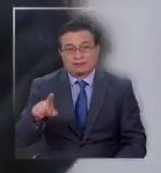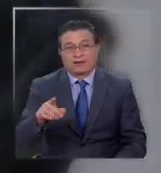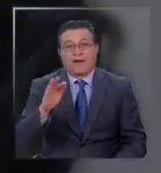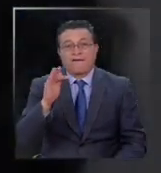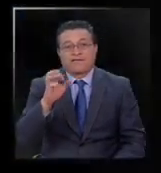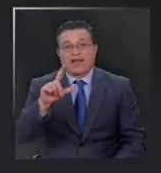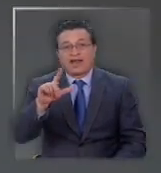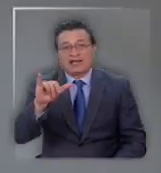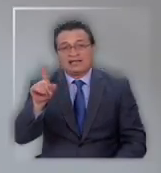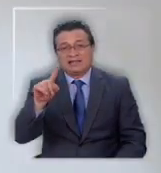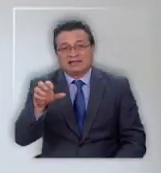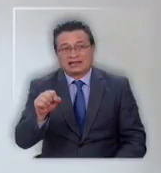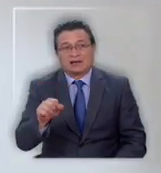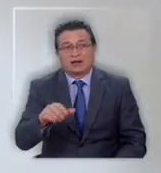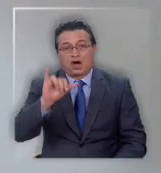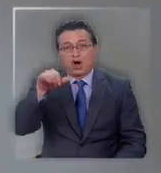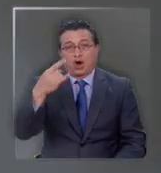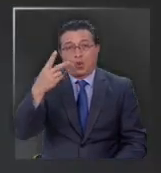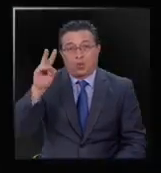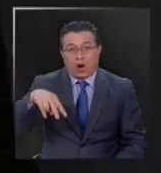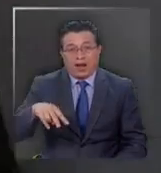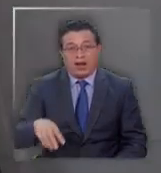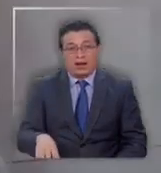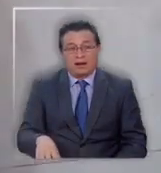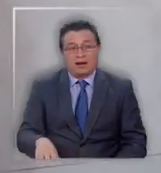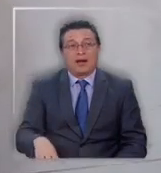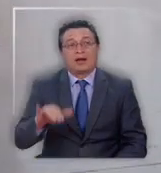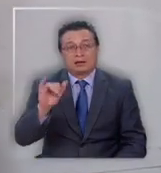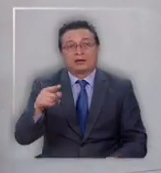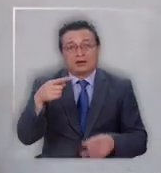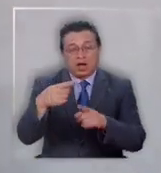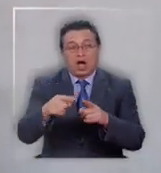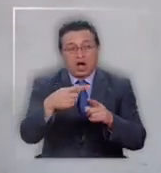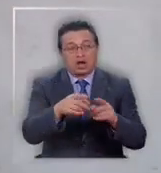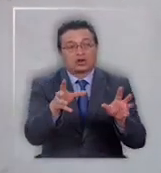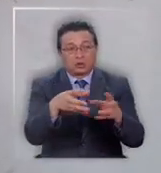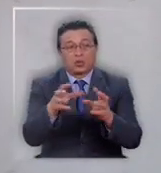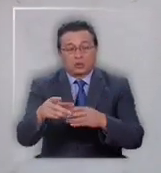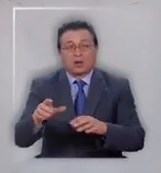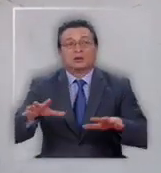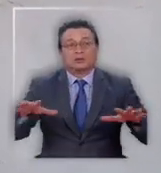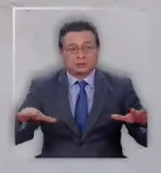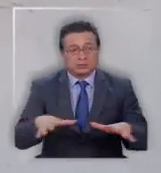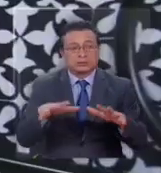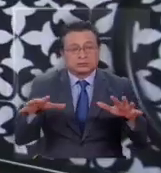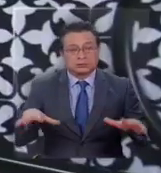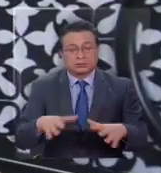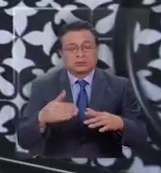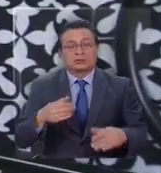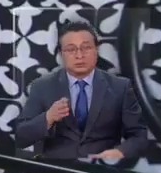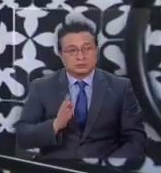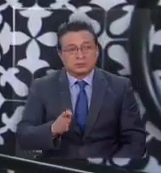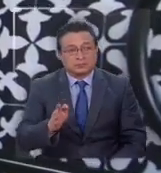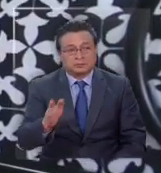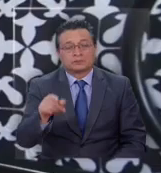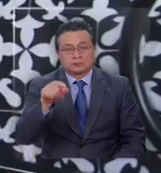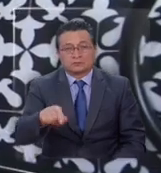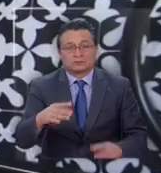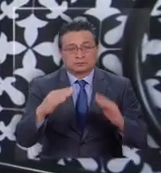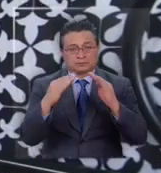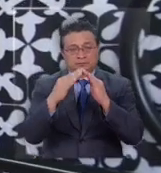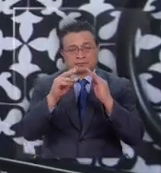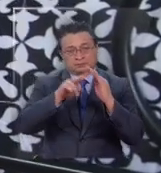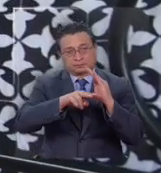Felisa, Juan y el resto del grupo, en base a esfuerzo, han logrado mantener en pie este albergue.